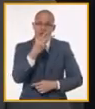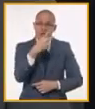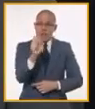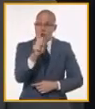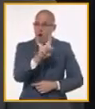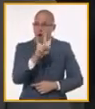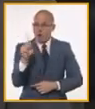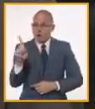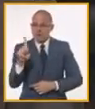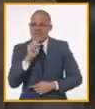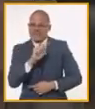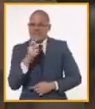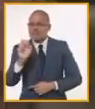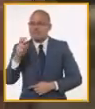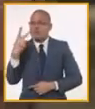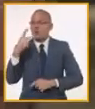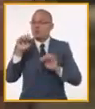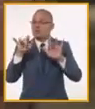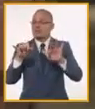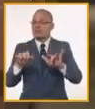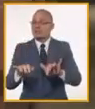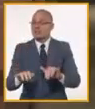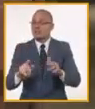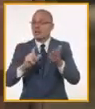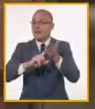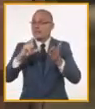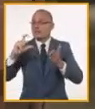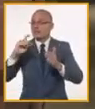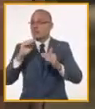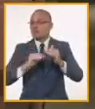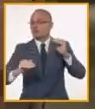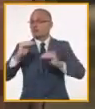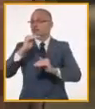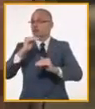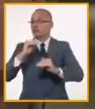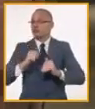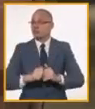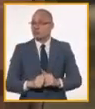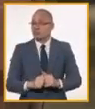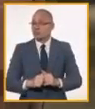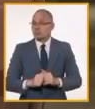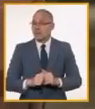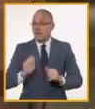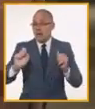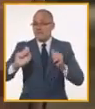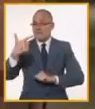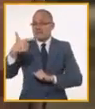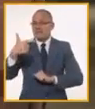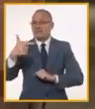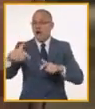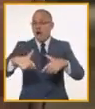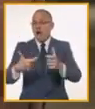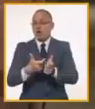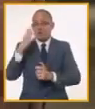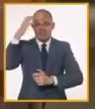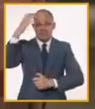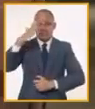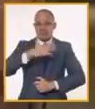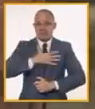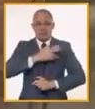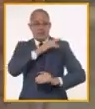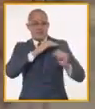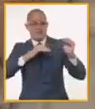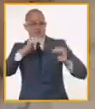segundo secretario del Comité Central. Es vicepresidente de los consejos de Estado y de